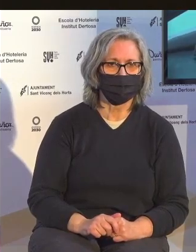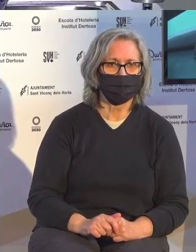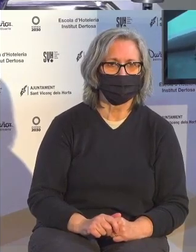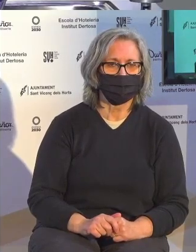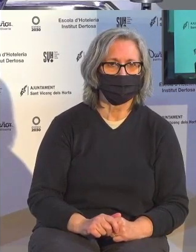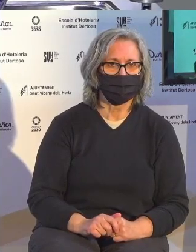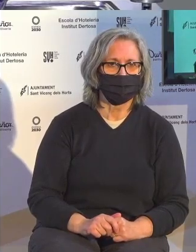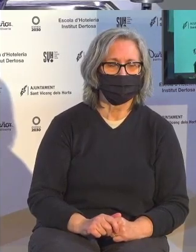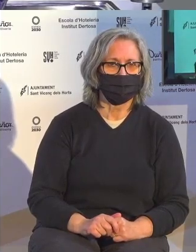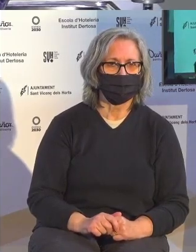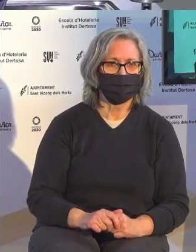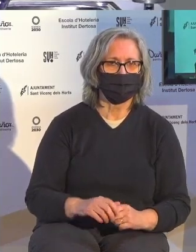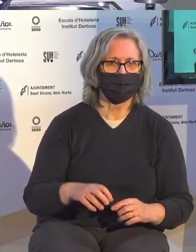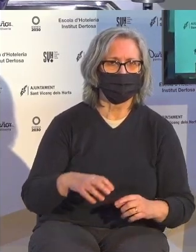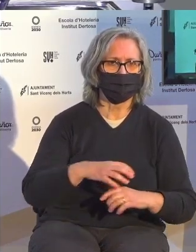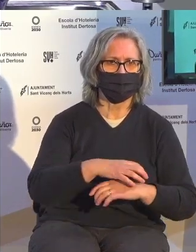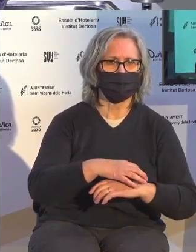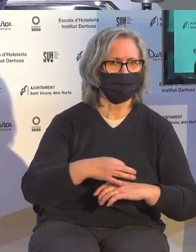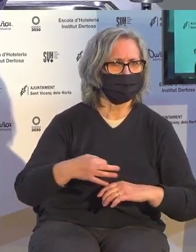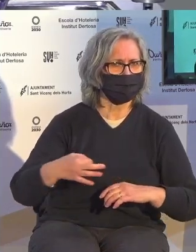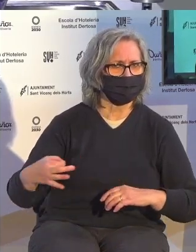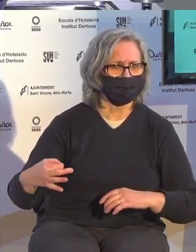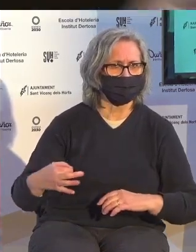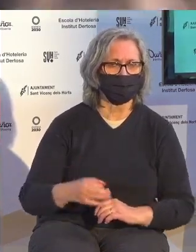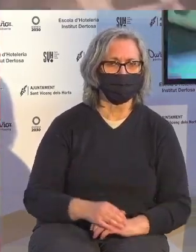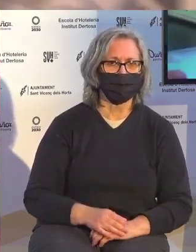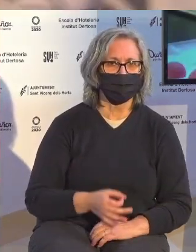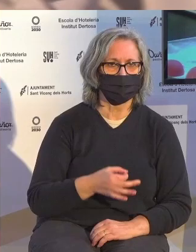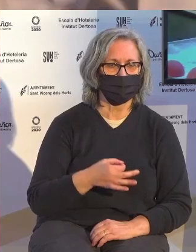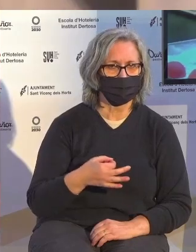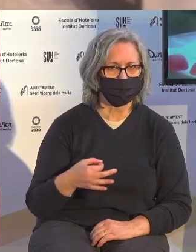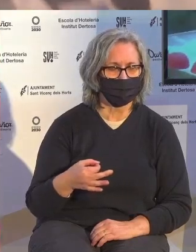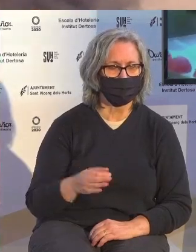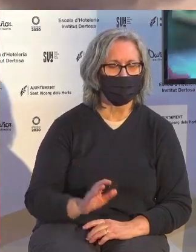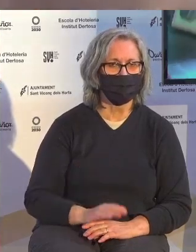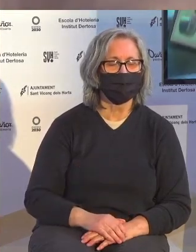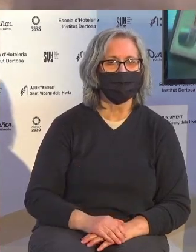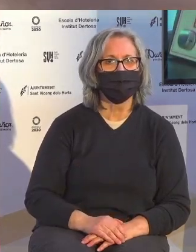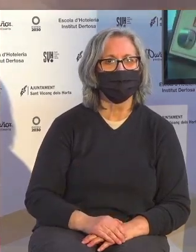había un poquito poquito de aire yolo